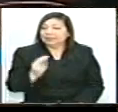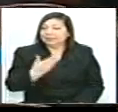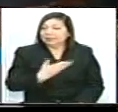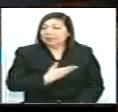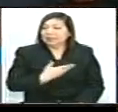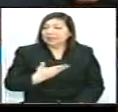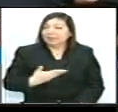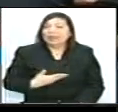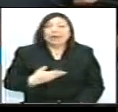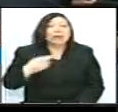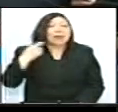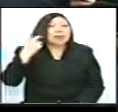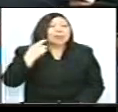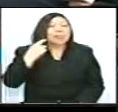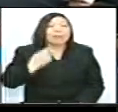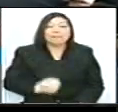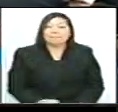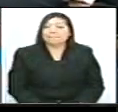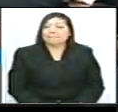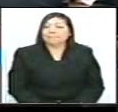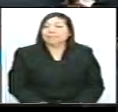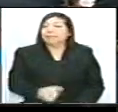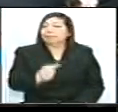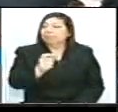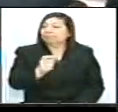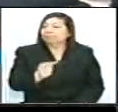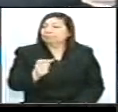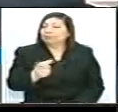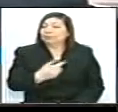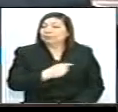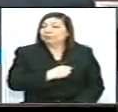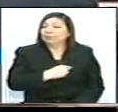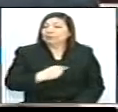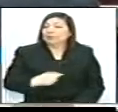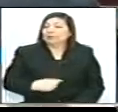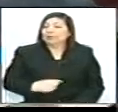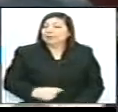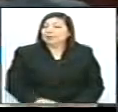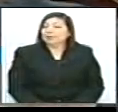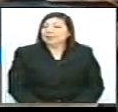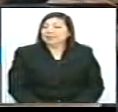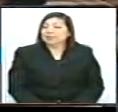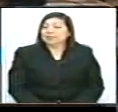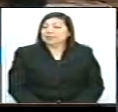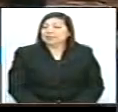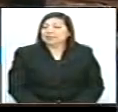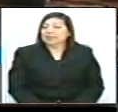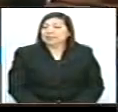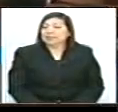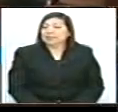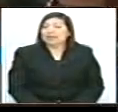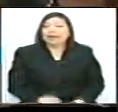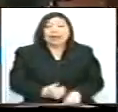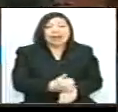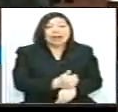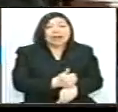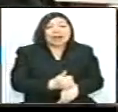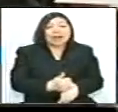vicegobernador de Puno, señor representante del gobierno regional de